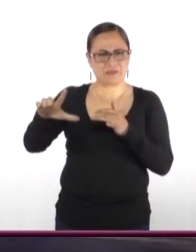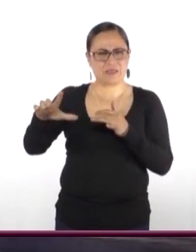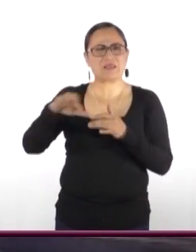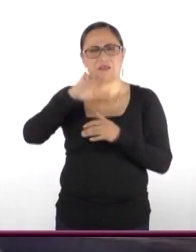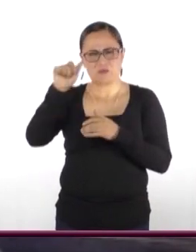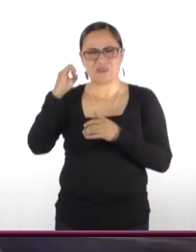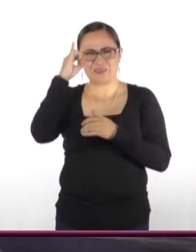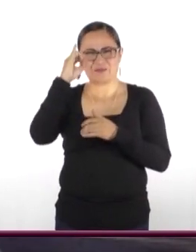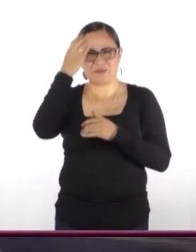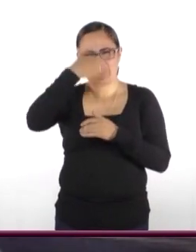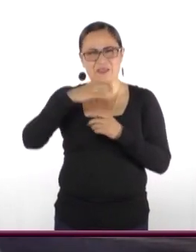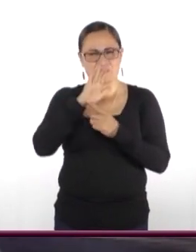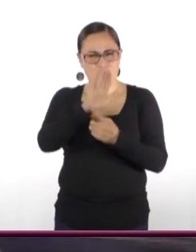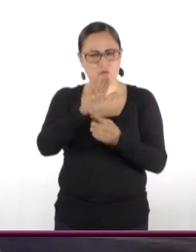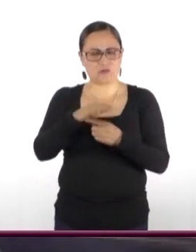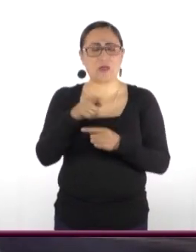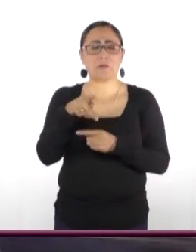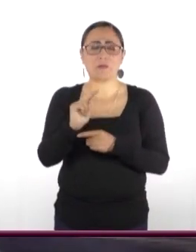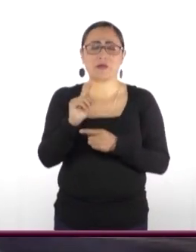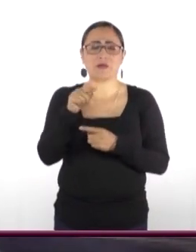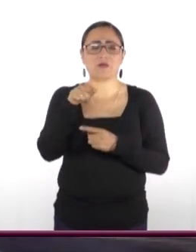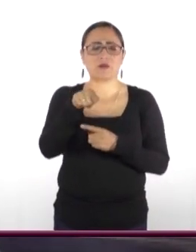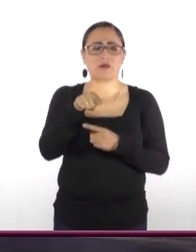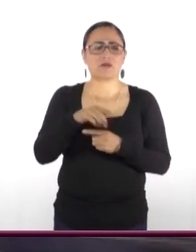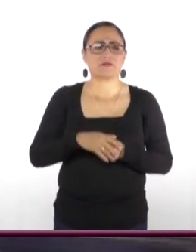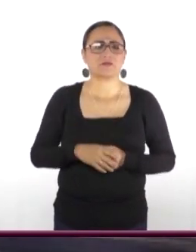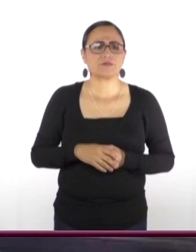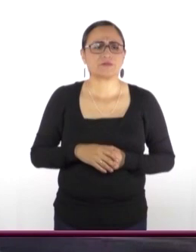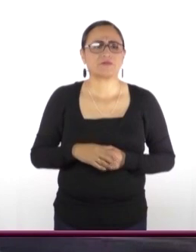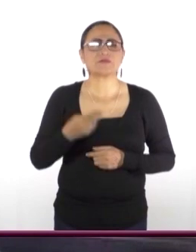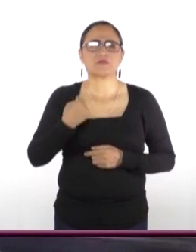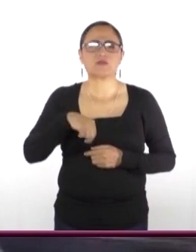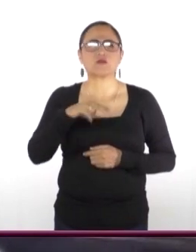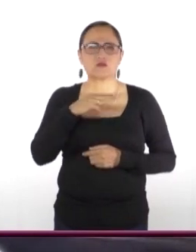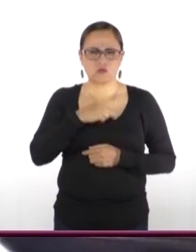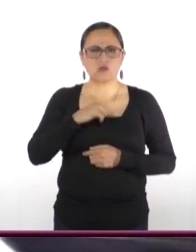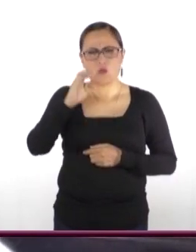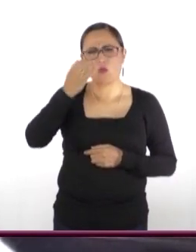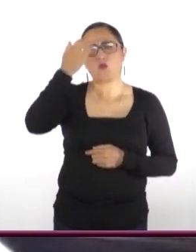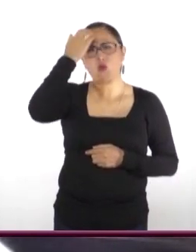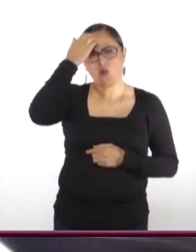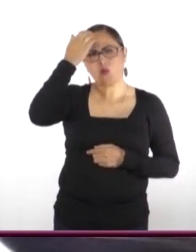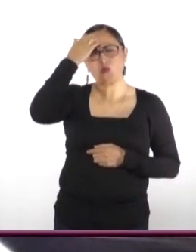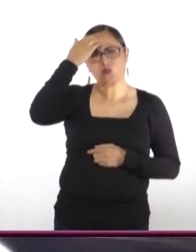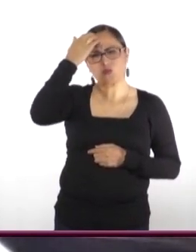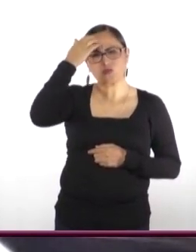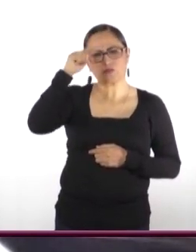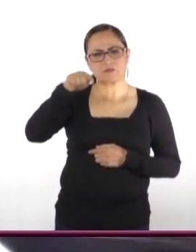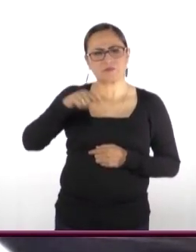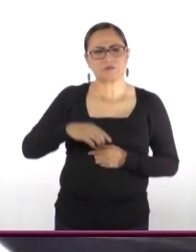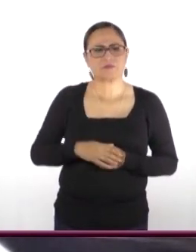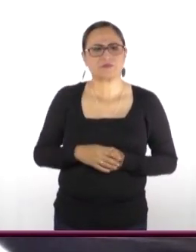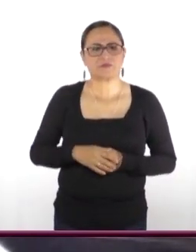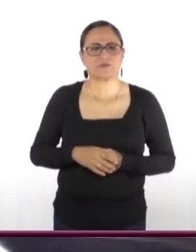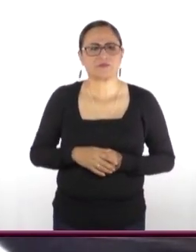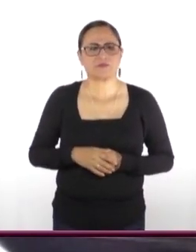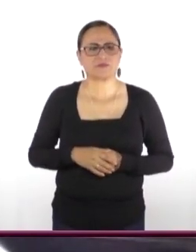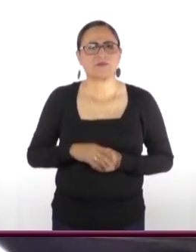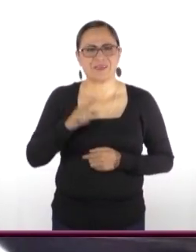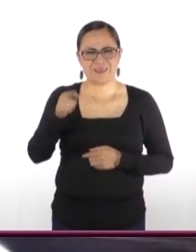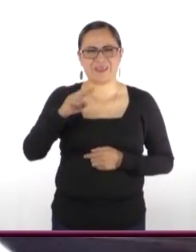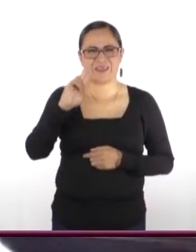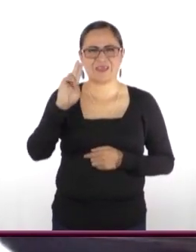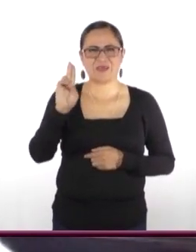Nudos Salvajes, que les muestro la imagen. Y justo, bueno, tenemos la oportunidad de conocerla en el